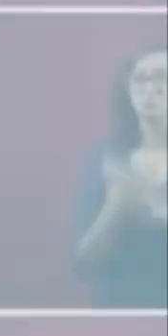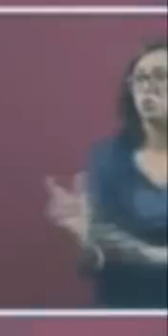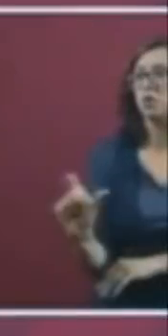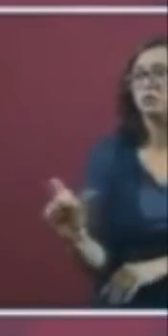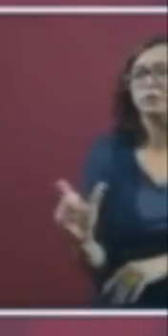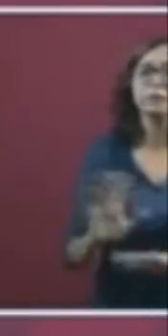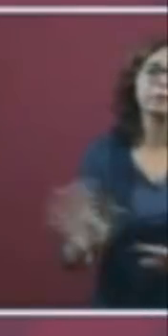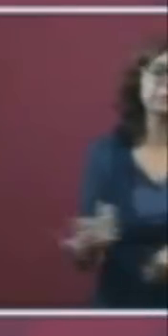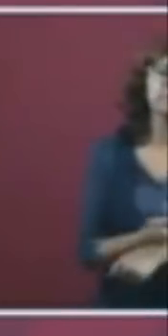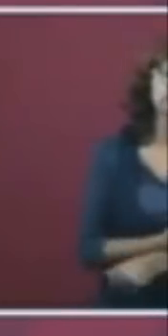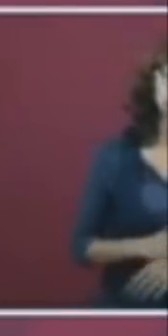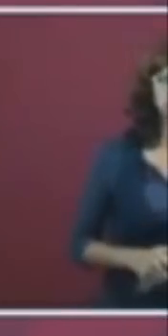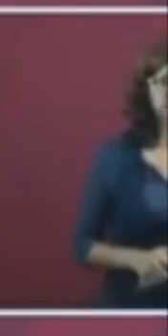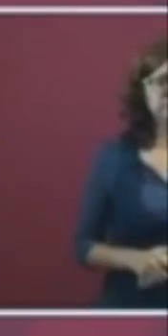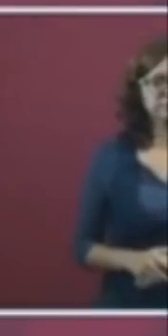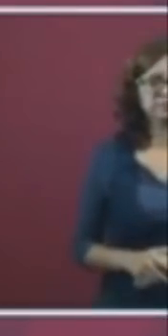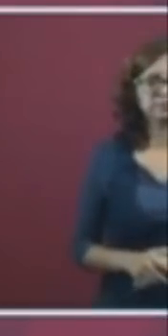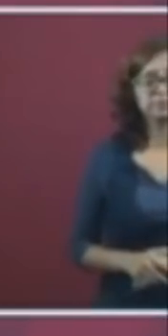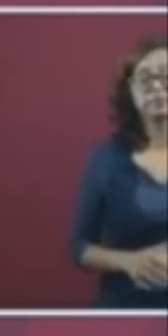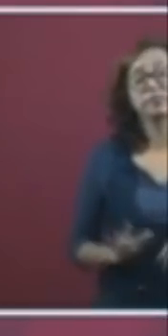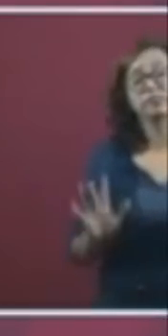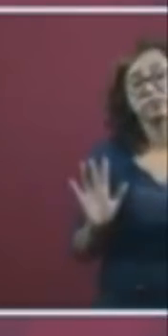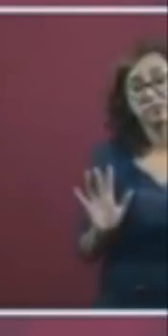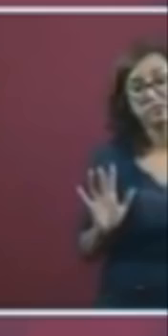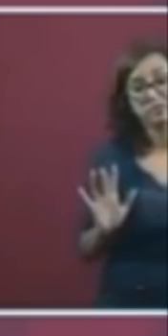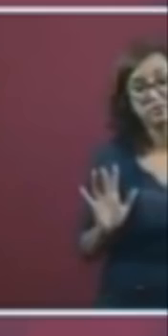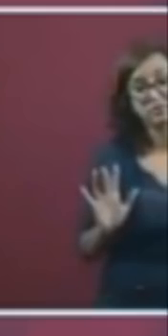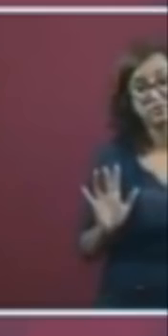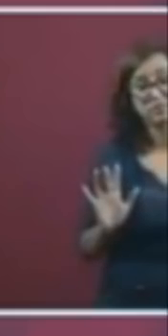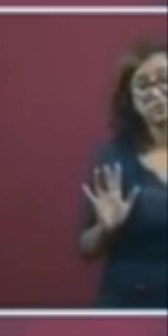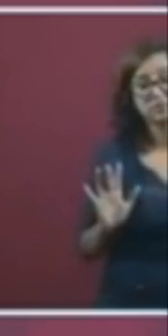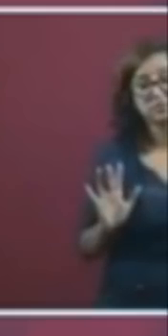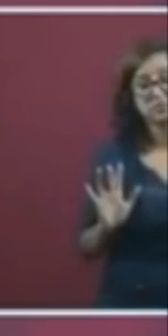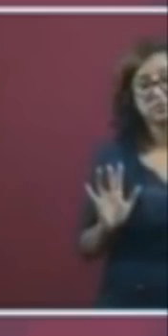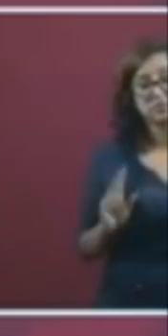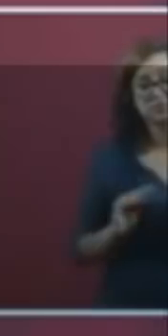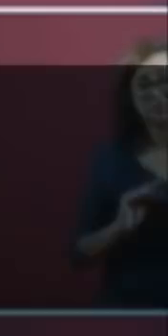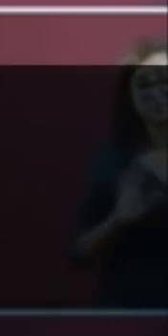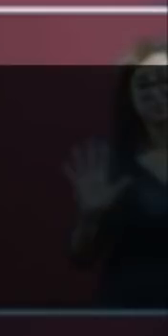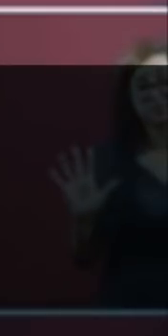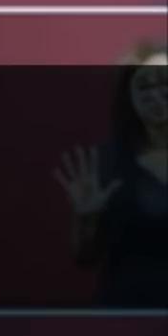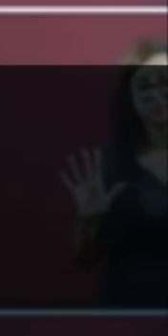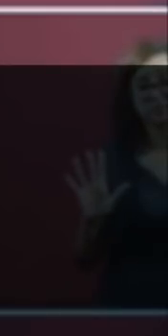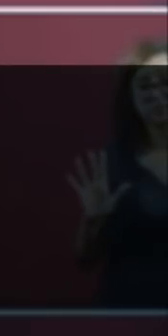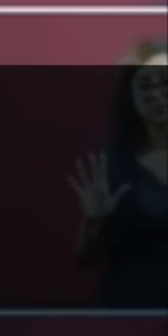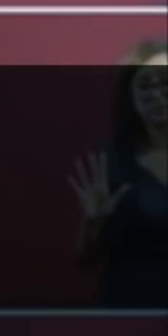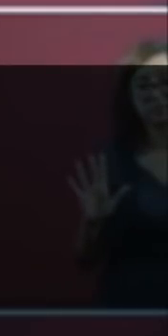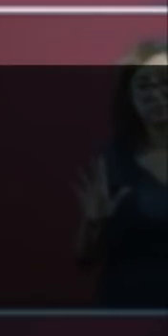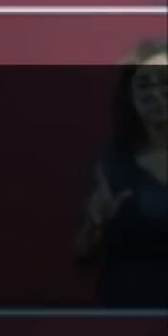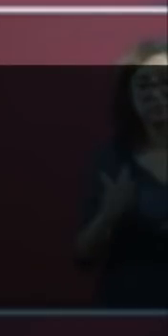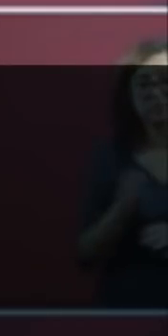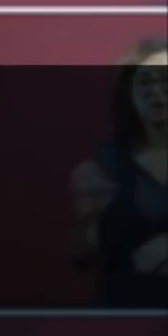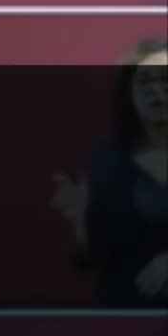anunciado en la conferencia mañanera del miércoles por el presidente Andrés Manuel López Obrador, por el que se establecen las medidas